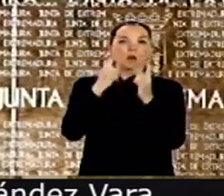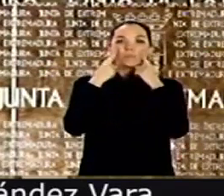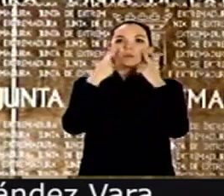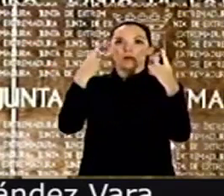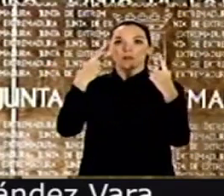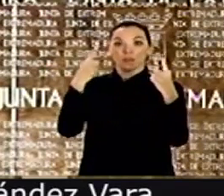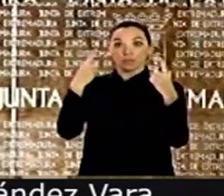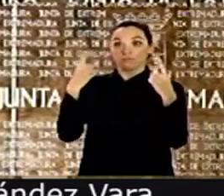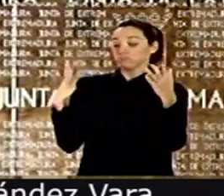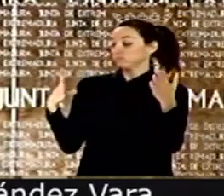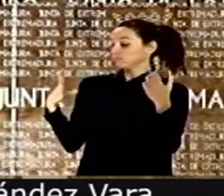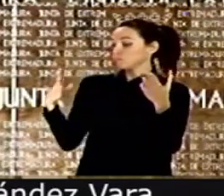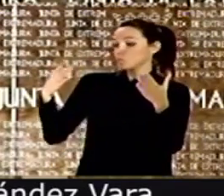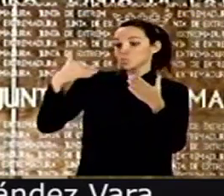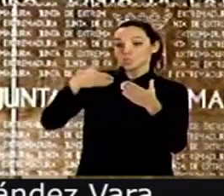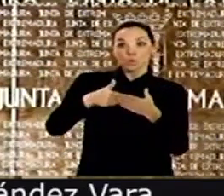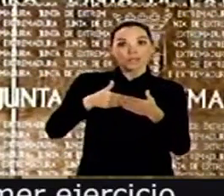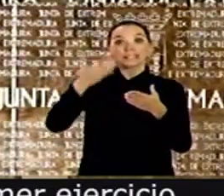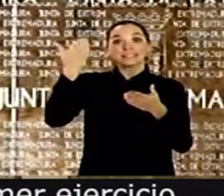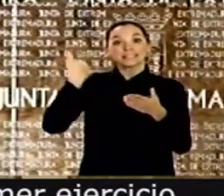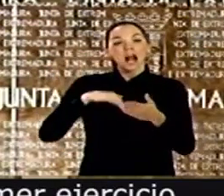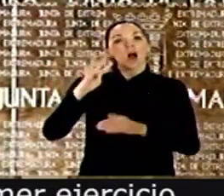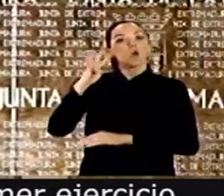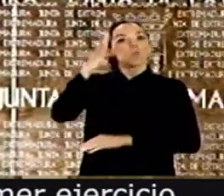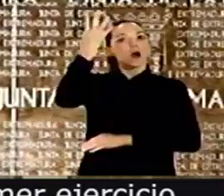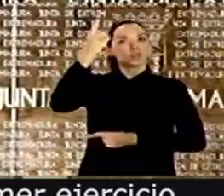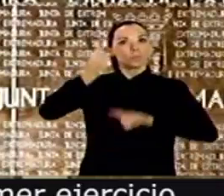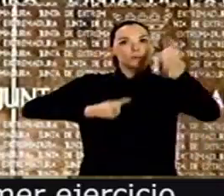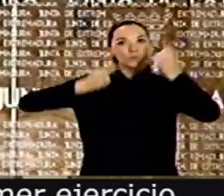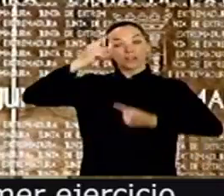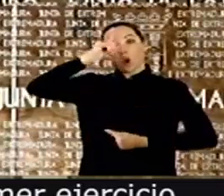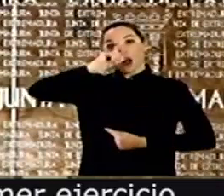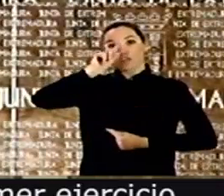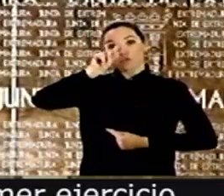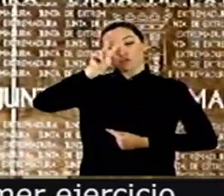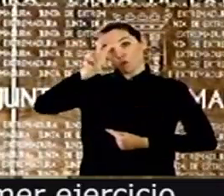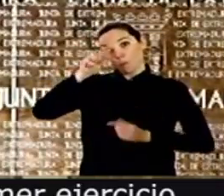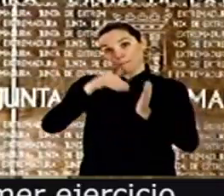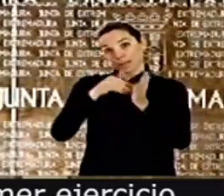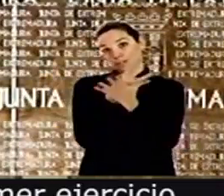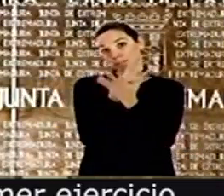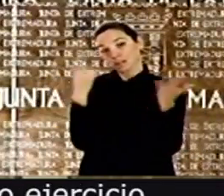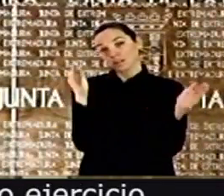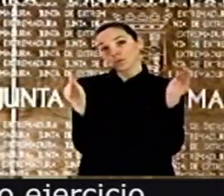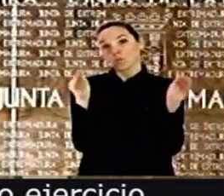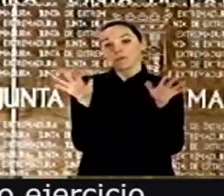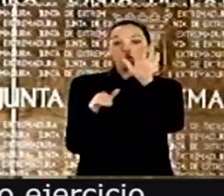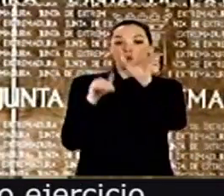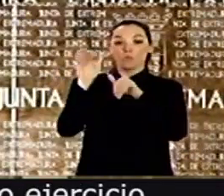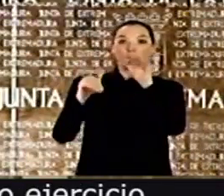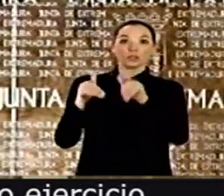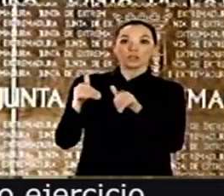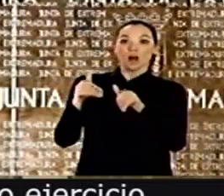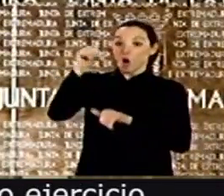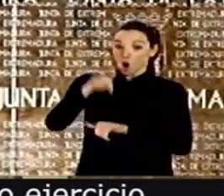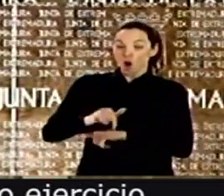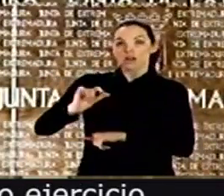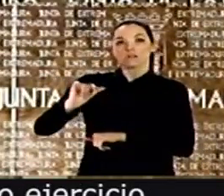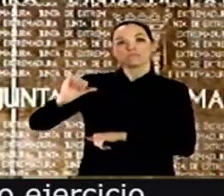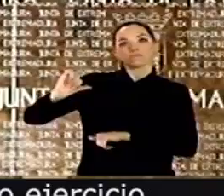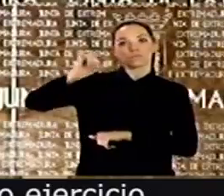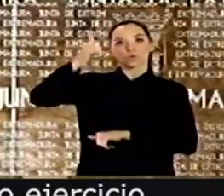la norma hasta este cuarto ejercicio presupuestario, el del año 2019, cuya convocatoria aprobamos hoy con